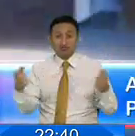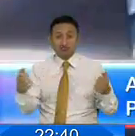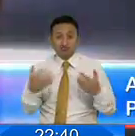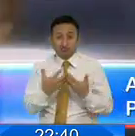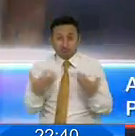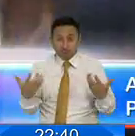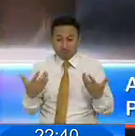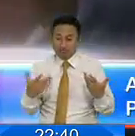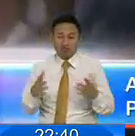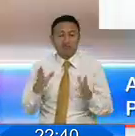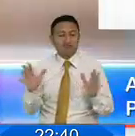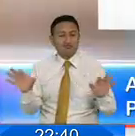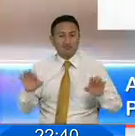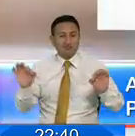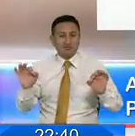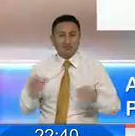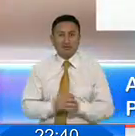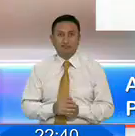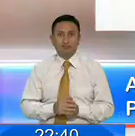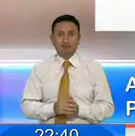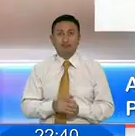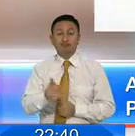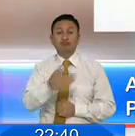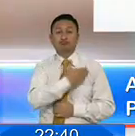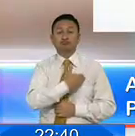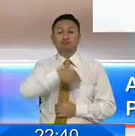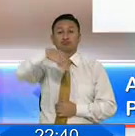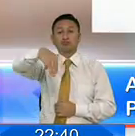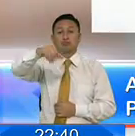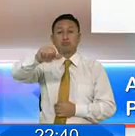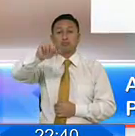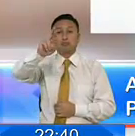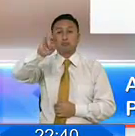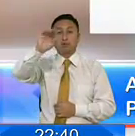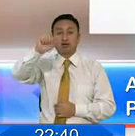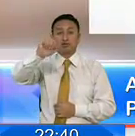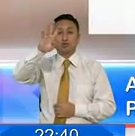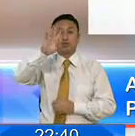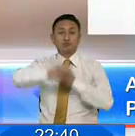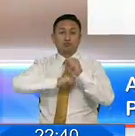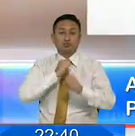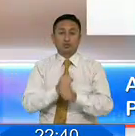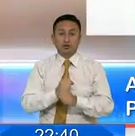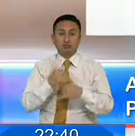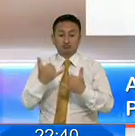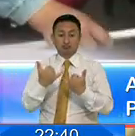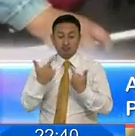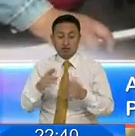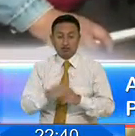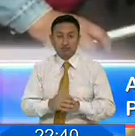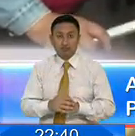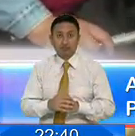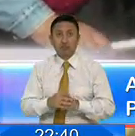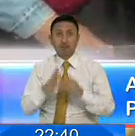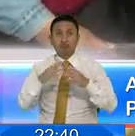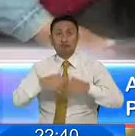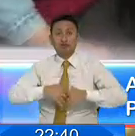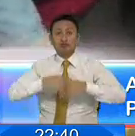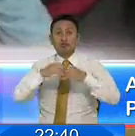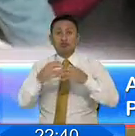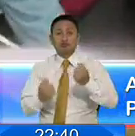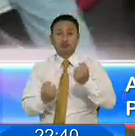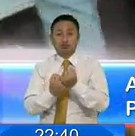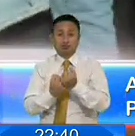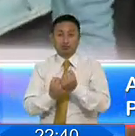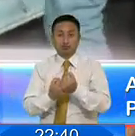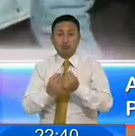los argentinos. Mientras que para el presidente saliente, sus 4 años en el poder han sentado las bases para un crecimiento sostenido, pese